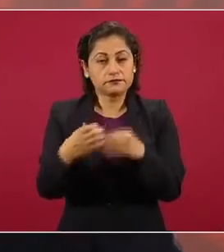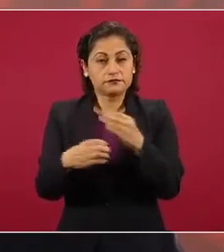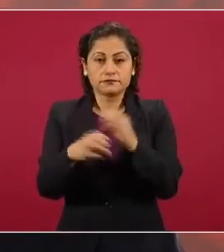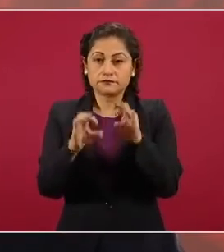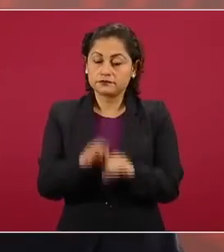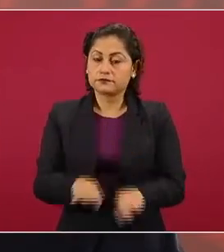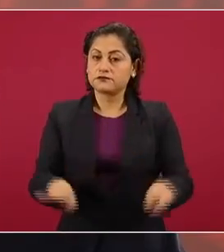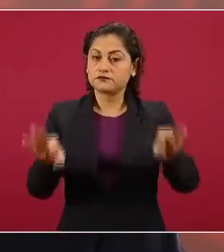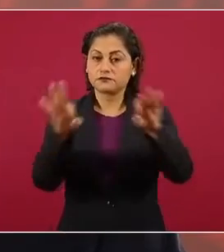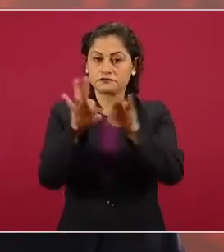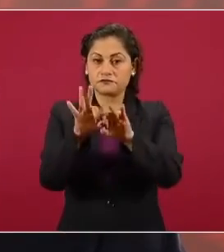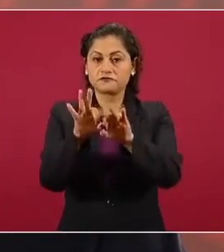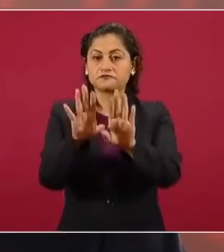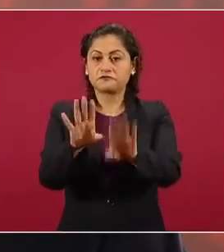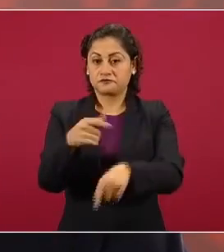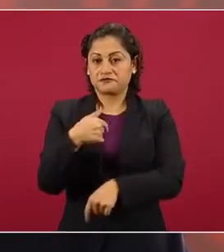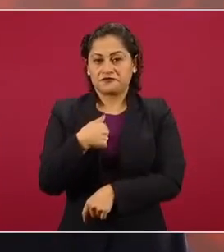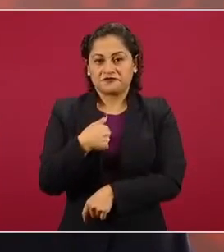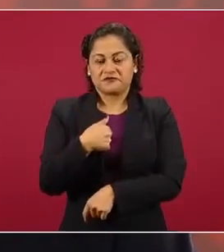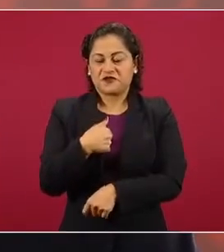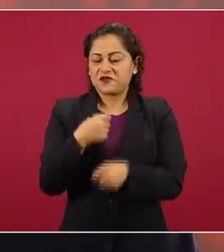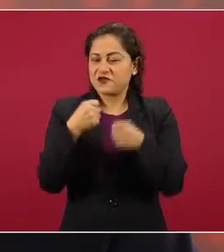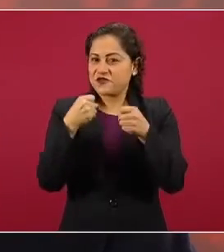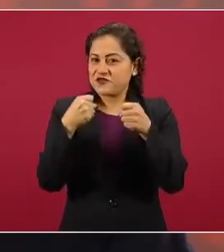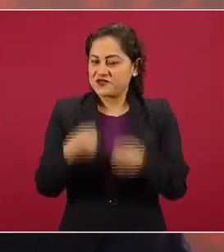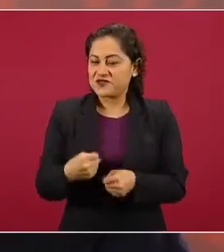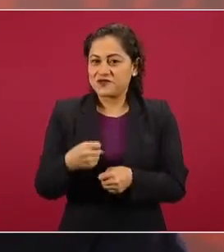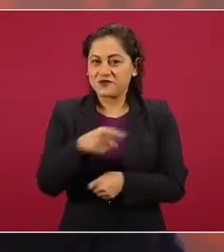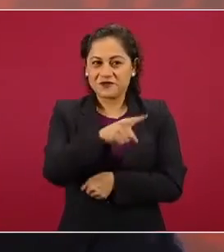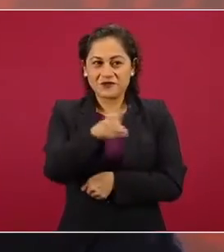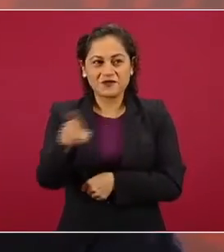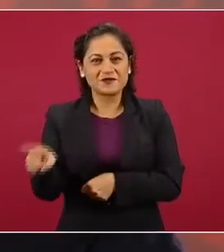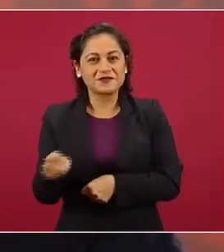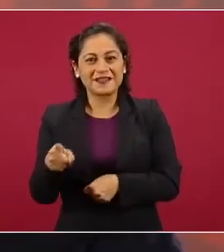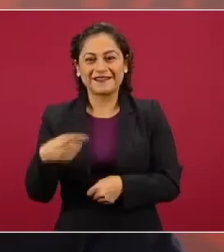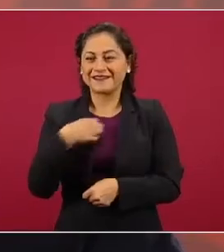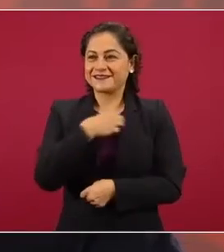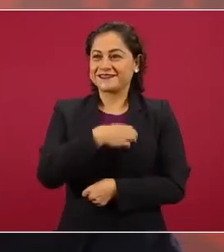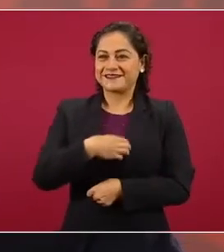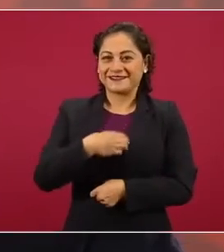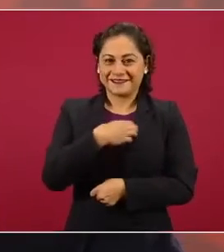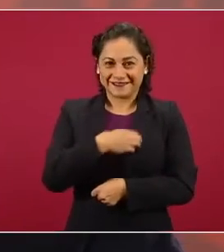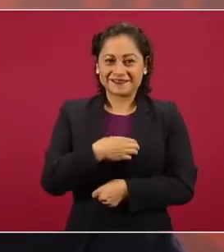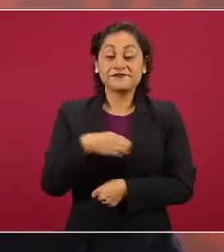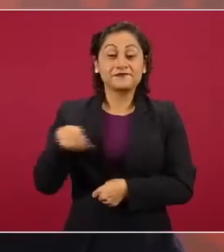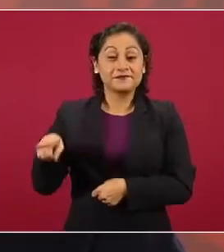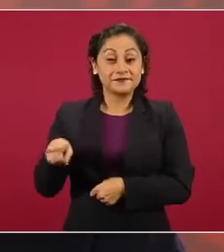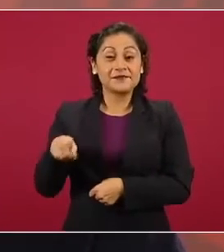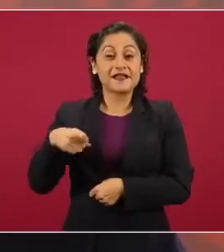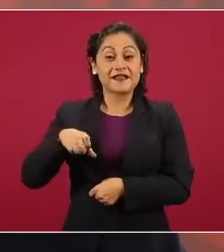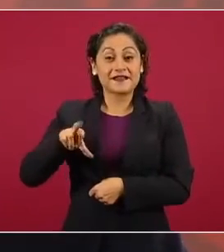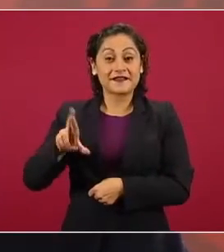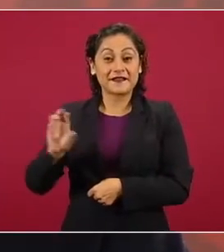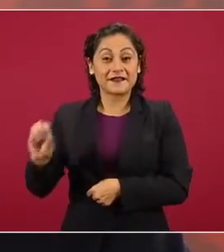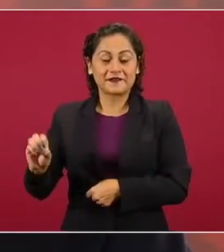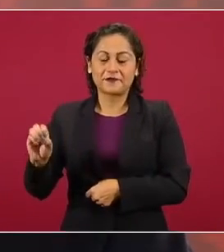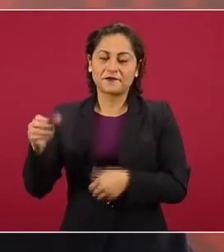yo estoy seguro les va a dar mucho gusto al pueblo de Quintana Roo y en particular